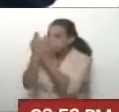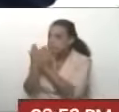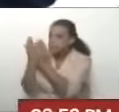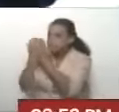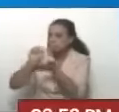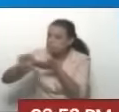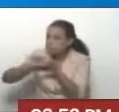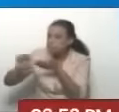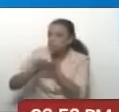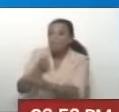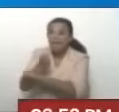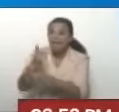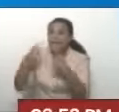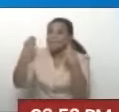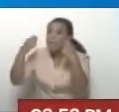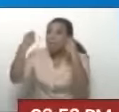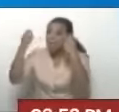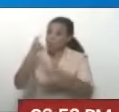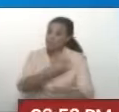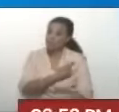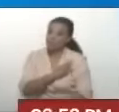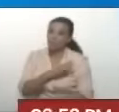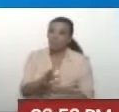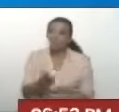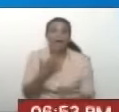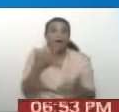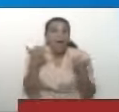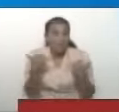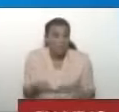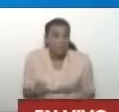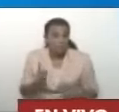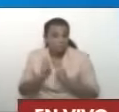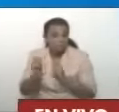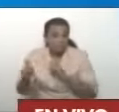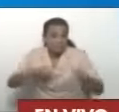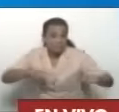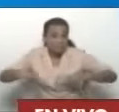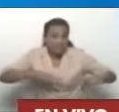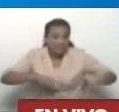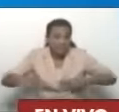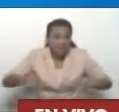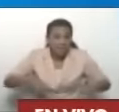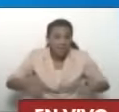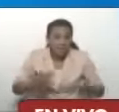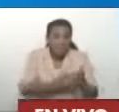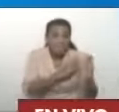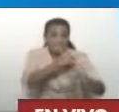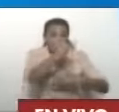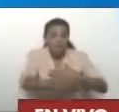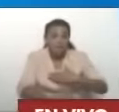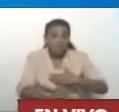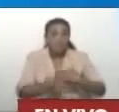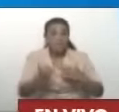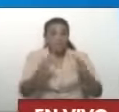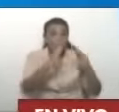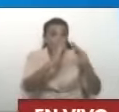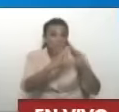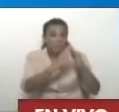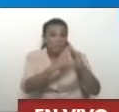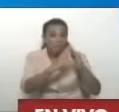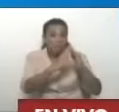estudiantil. ¿Y te graduaste de periodista? Sí, en la Universidad de Santa María. Bueno, te toca dirigir estos planes tan importantes,